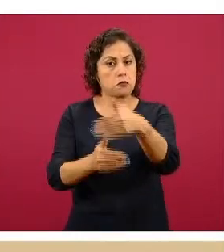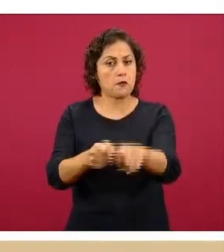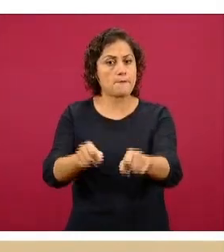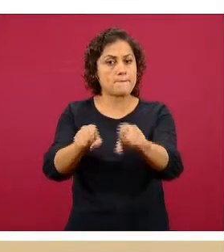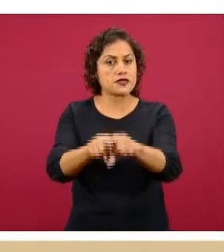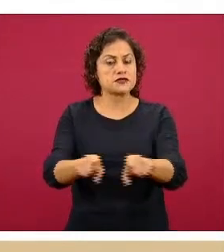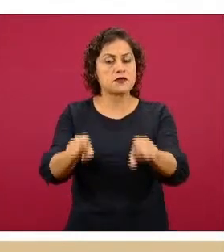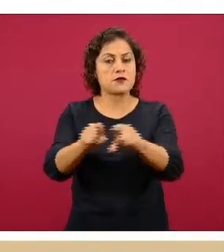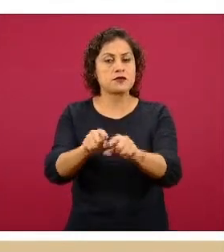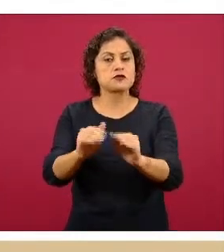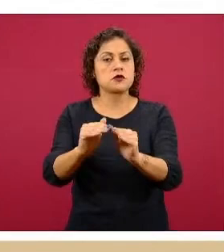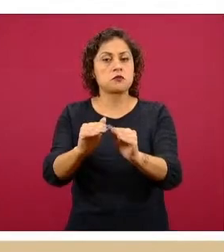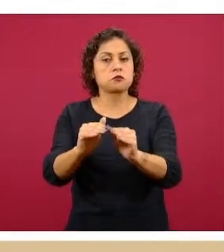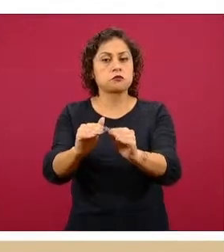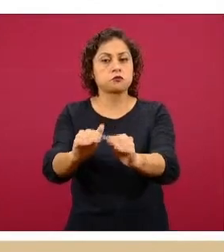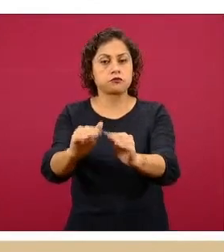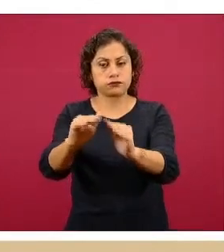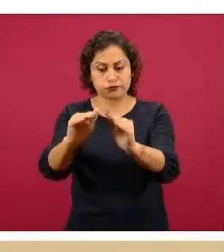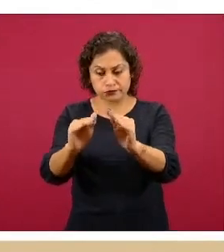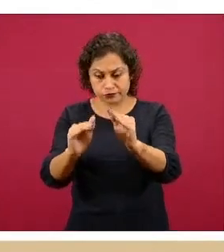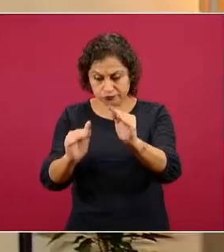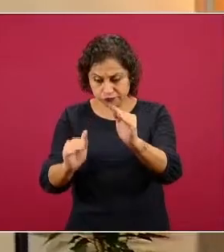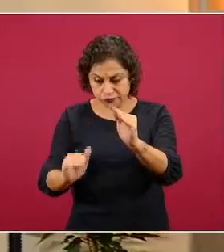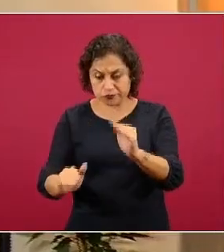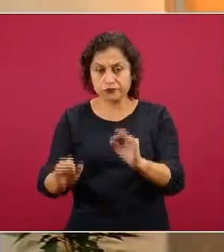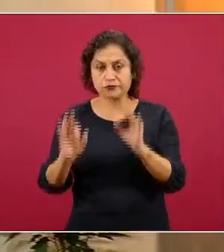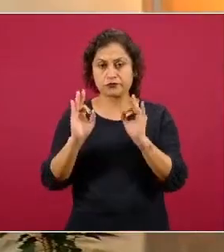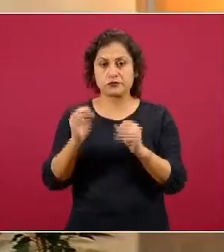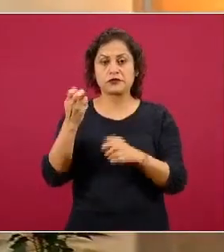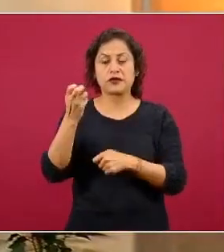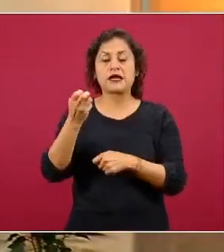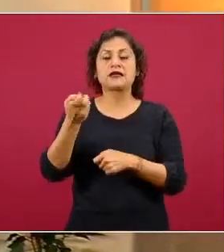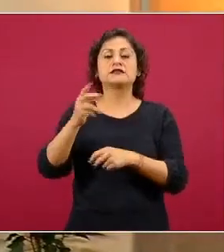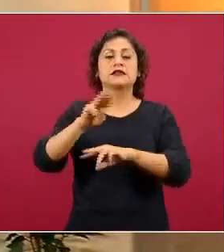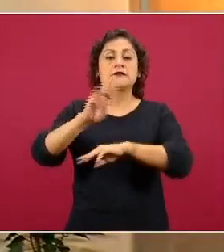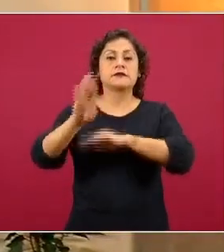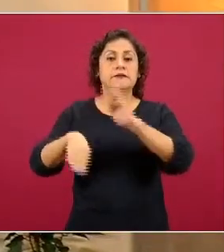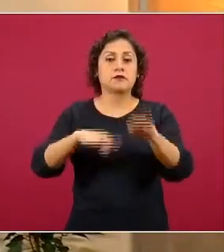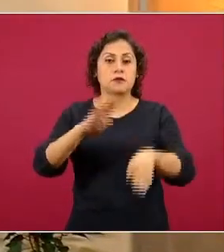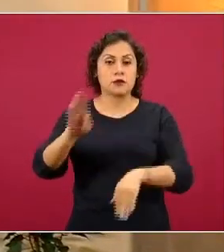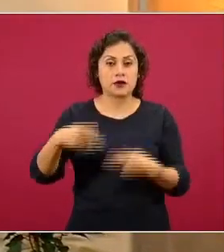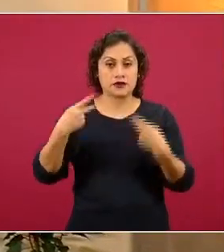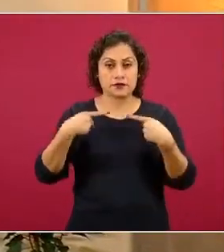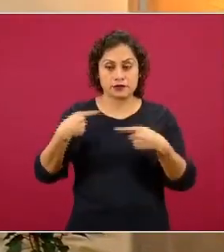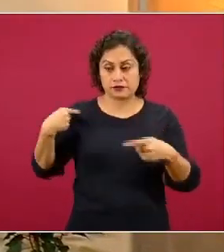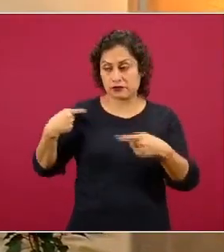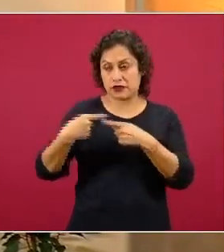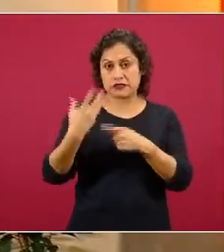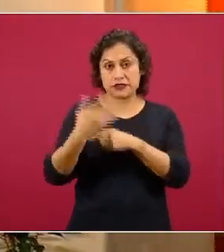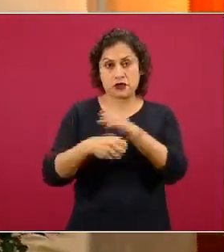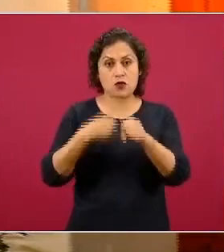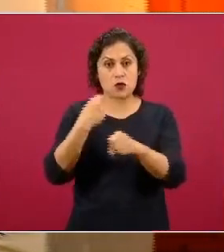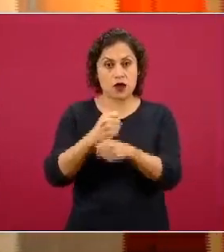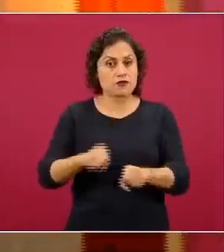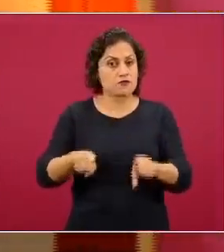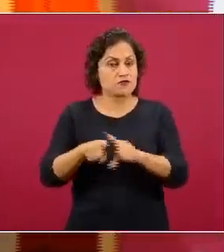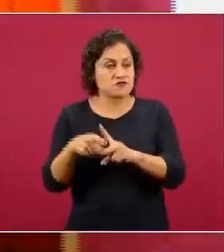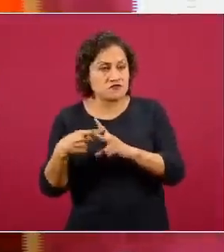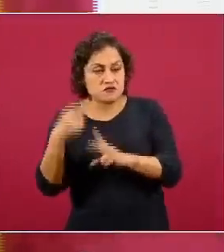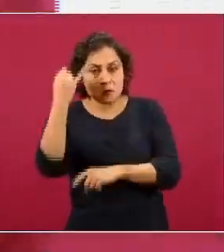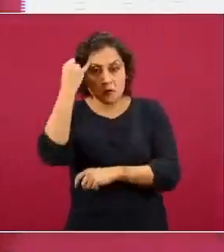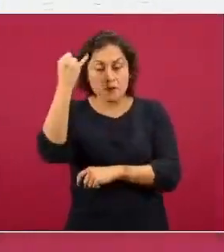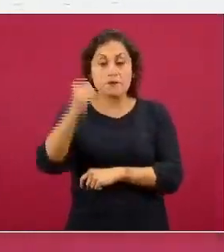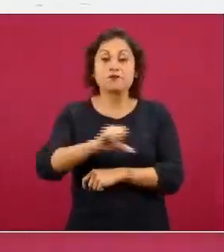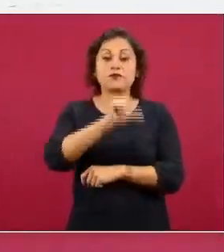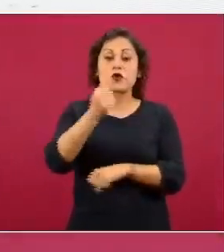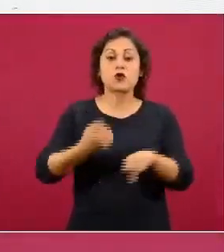y de acuerdo al número de muertes que se presentan de promedio de los últimos 5 años. En el caso de Chiapas y también para